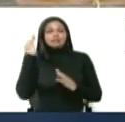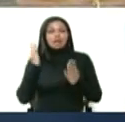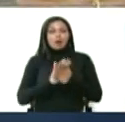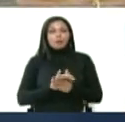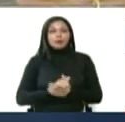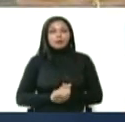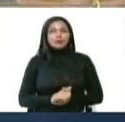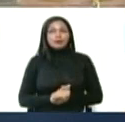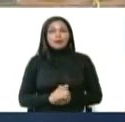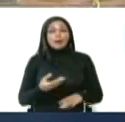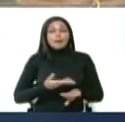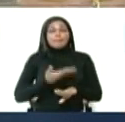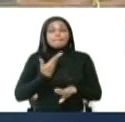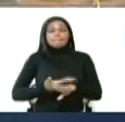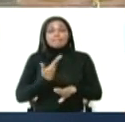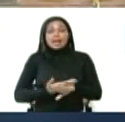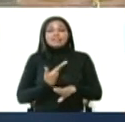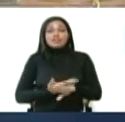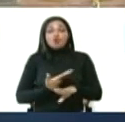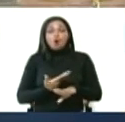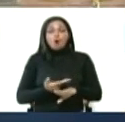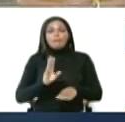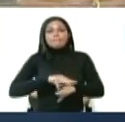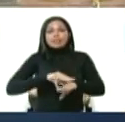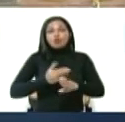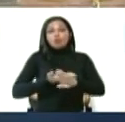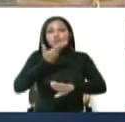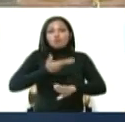internista, sabe su cosa, un internista sabe su cosa.